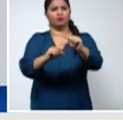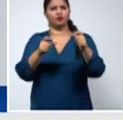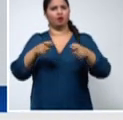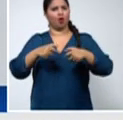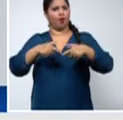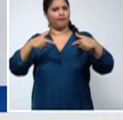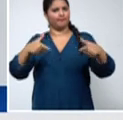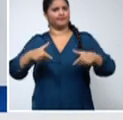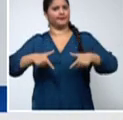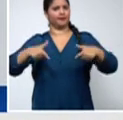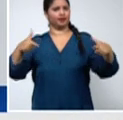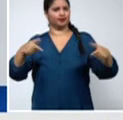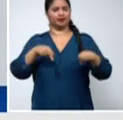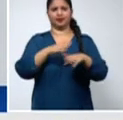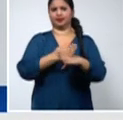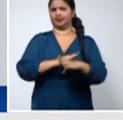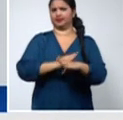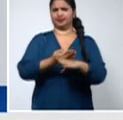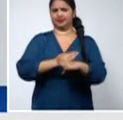que traduce que